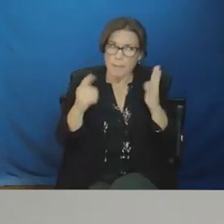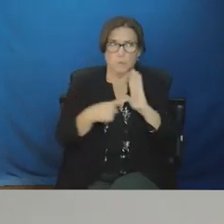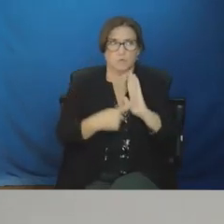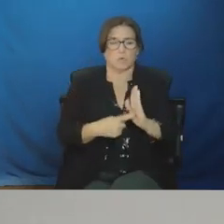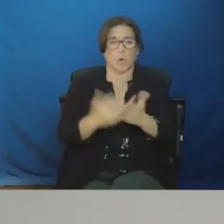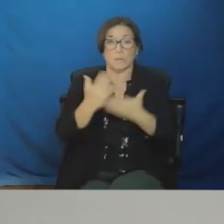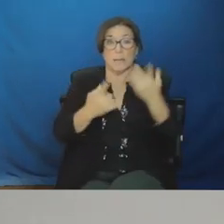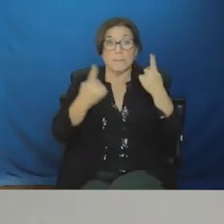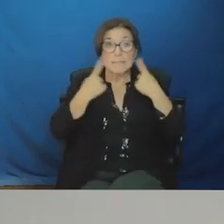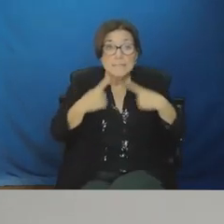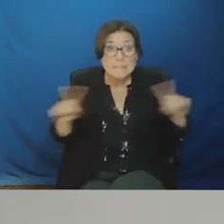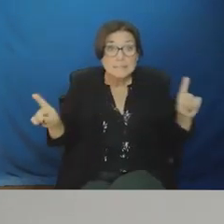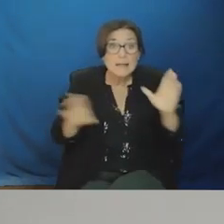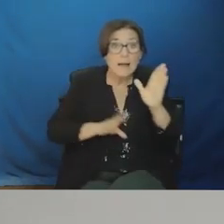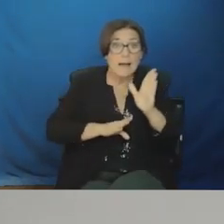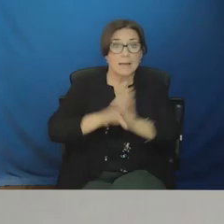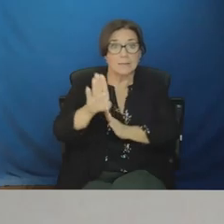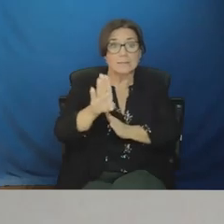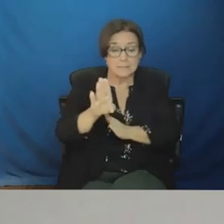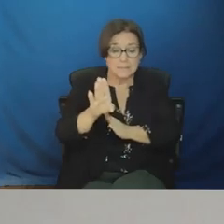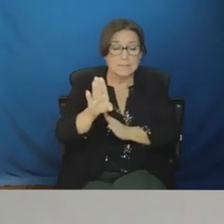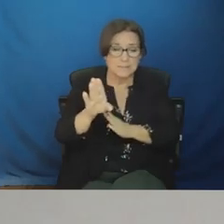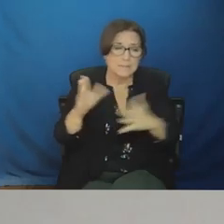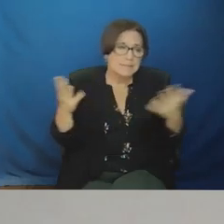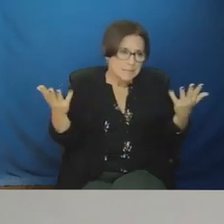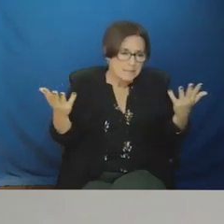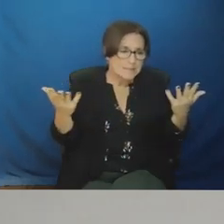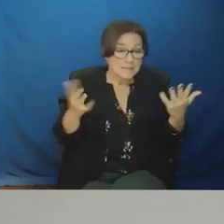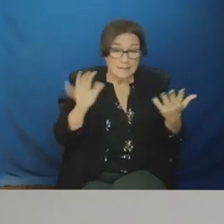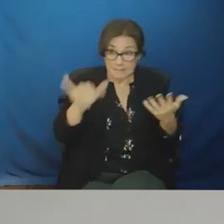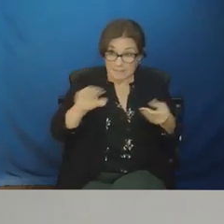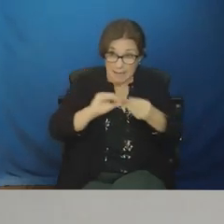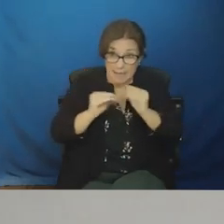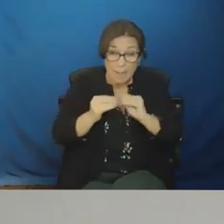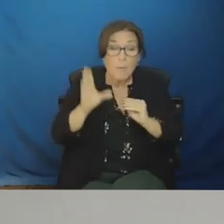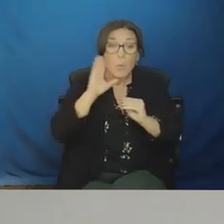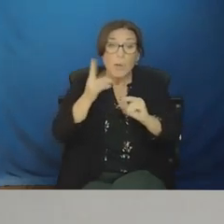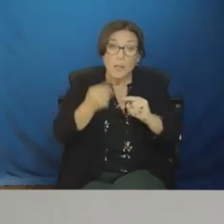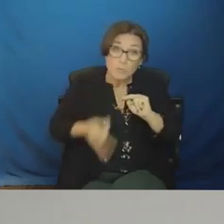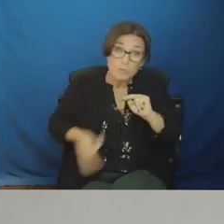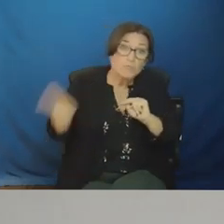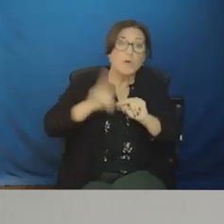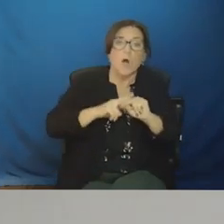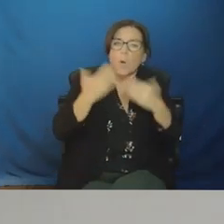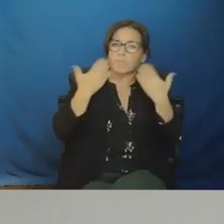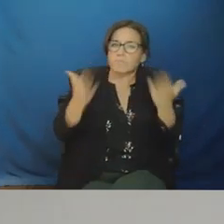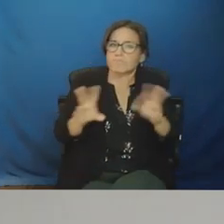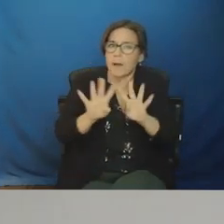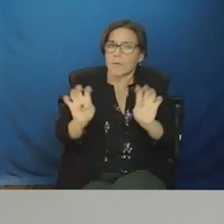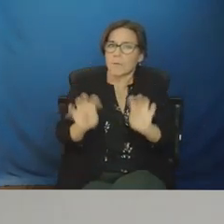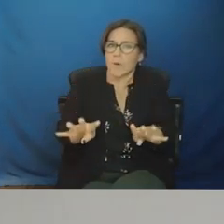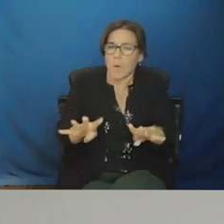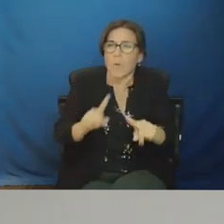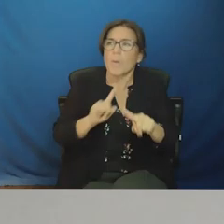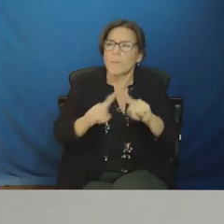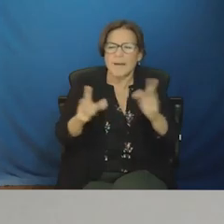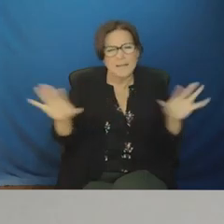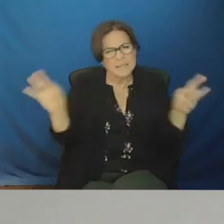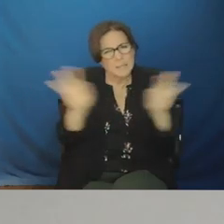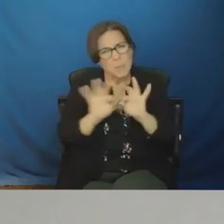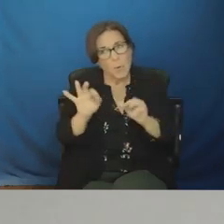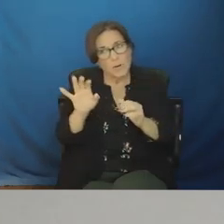ahora esos grupos más pequeños puedan reflejar el éxito que está ocurriendo no sé si eso sería un problema porque no sé si el número realmente va a